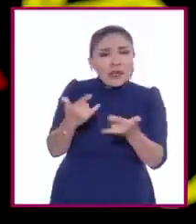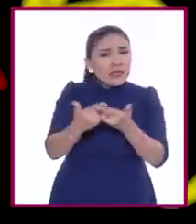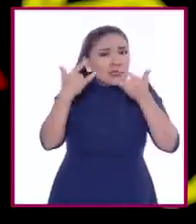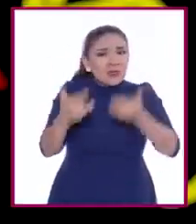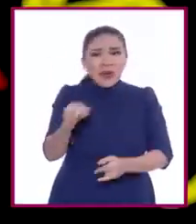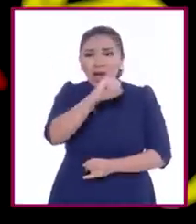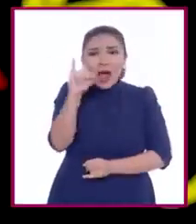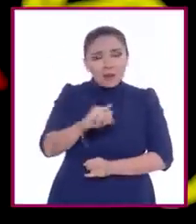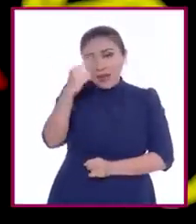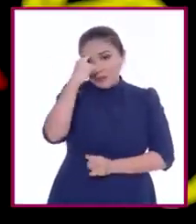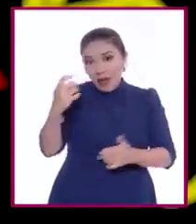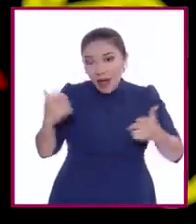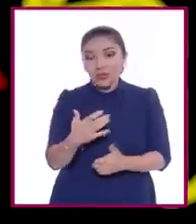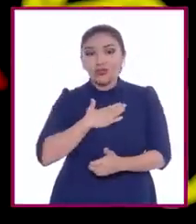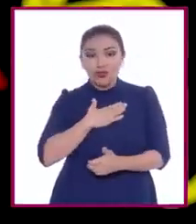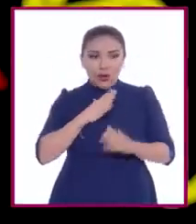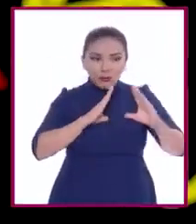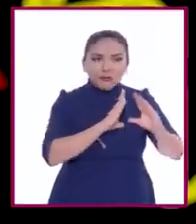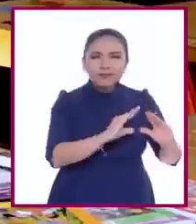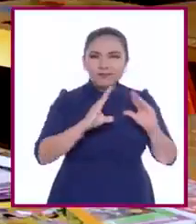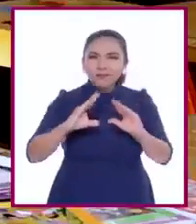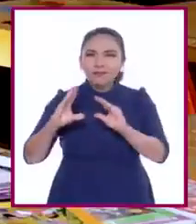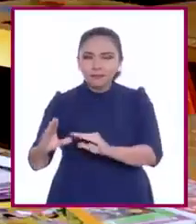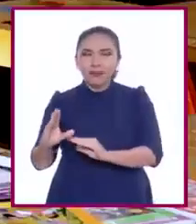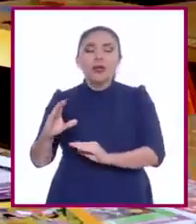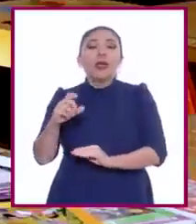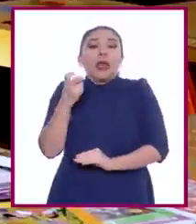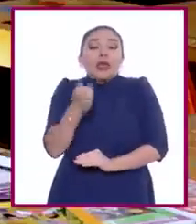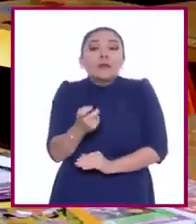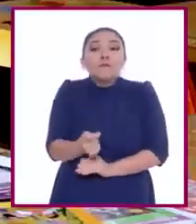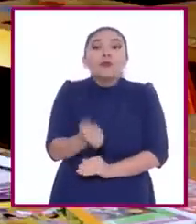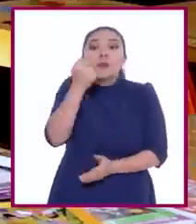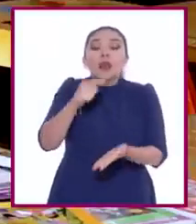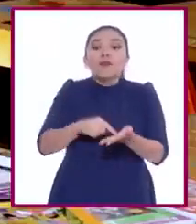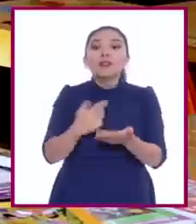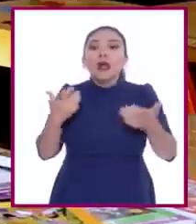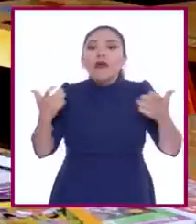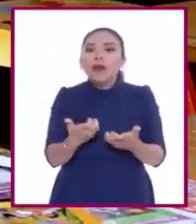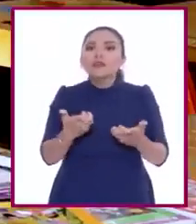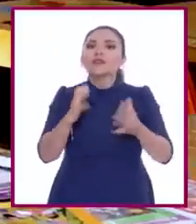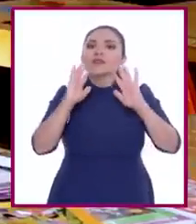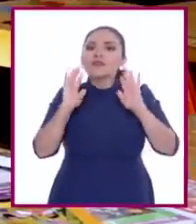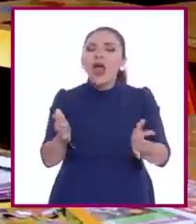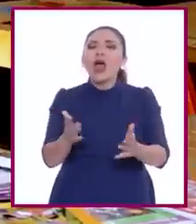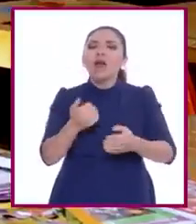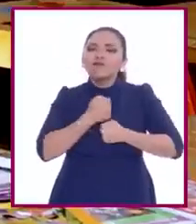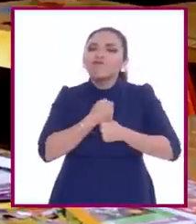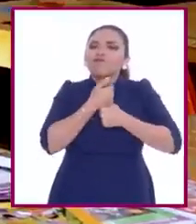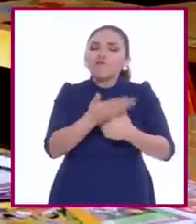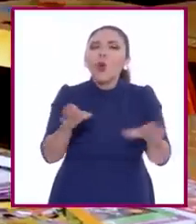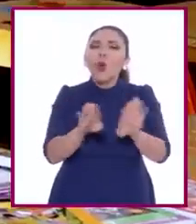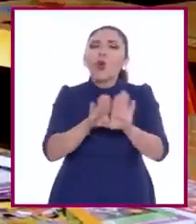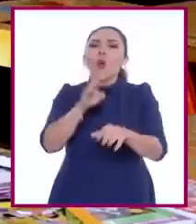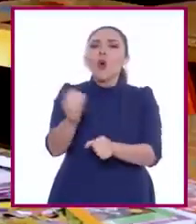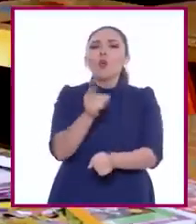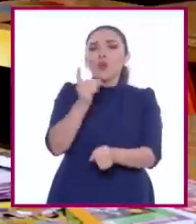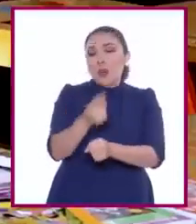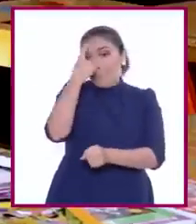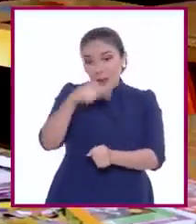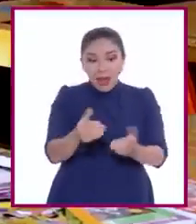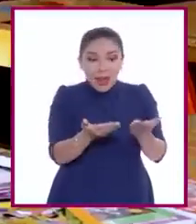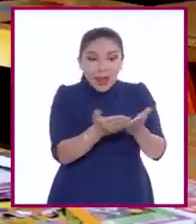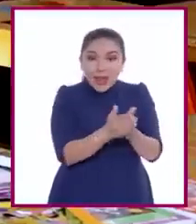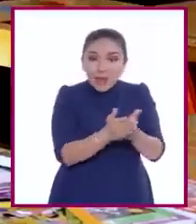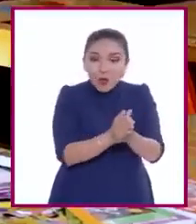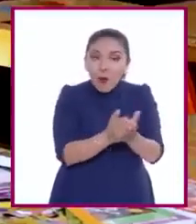proceso del trayecto formativo que he tenido a lo largo de la vida en donde se ha manifestado esta oportunidad